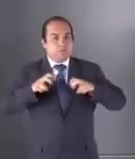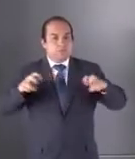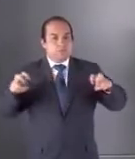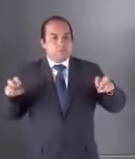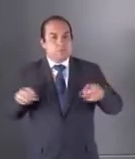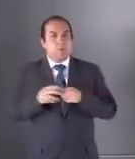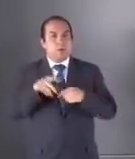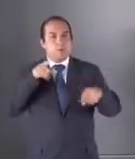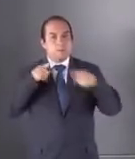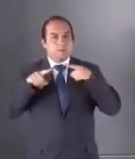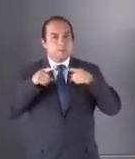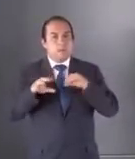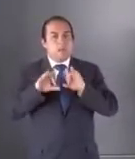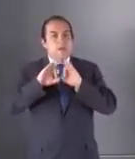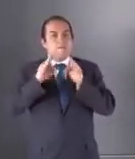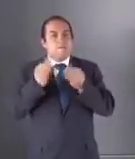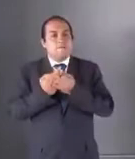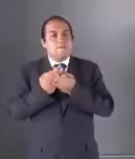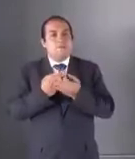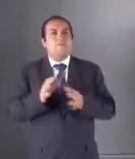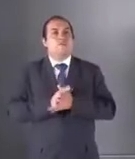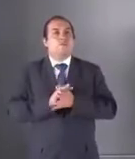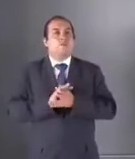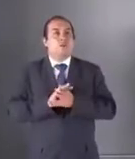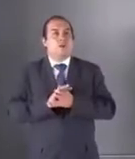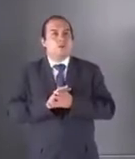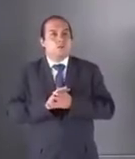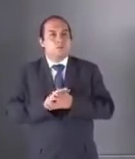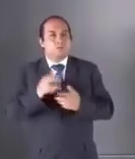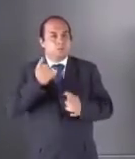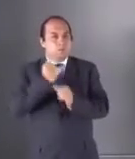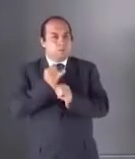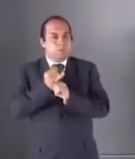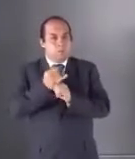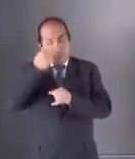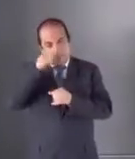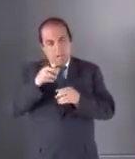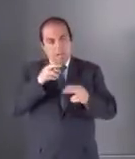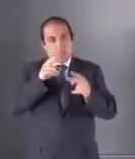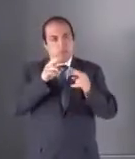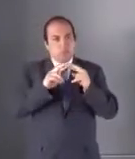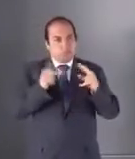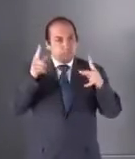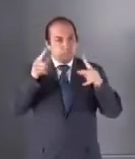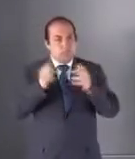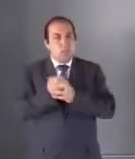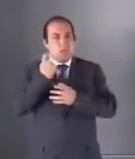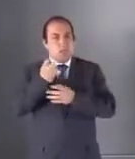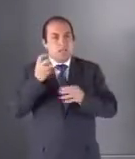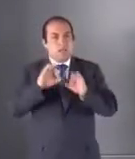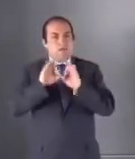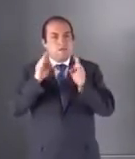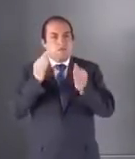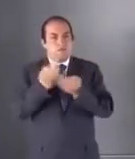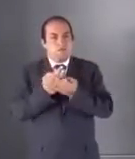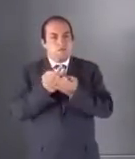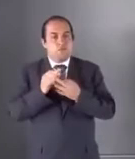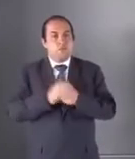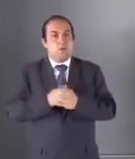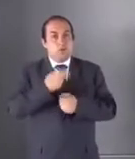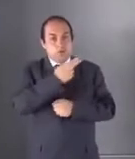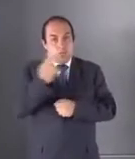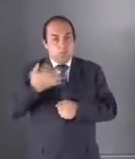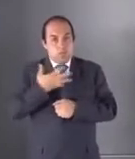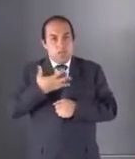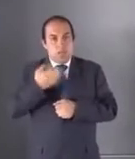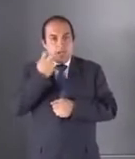evitar, sobre todo, romper con las medidas sanitarias? Pero hay alcaldes que ya retomaron sus audiencias